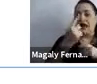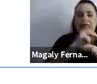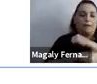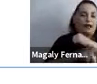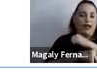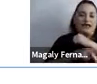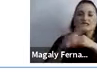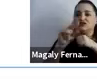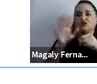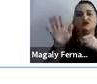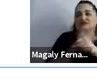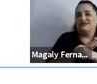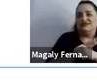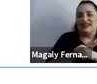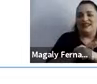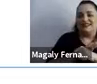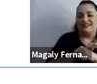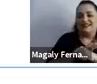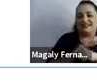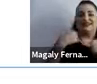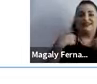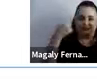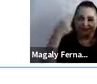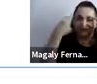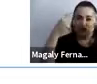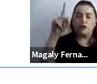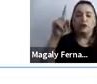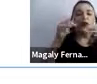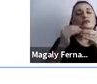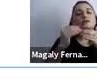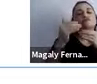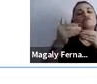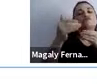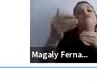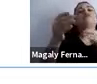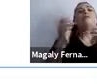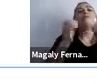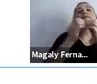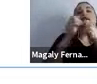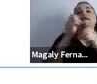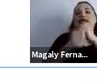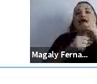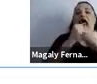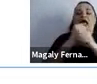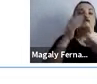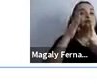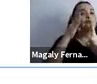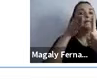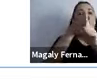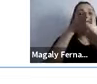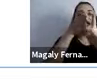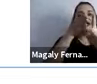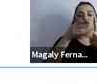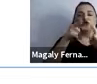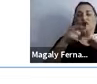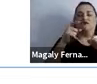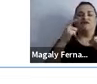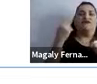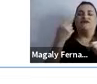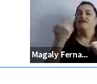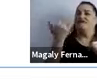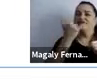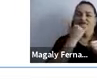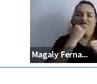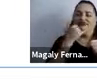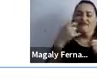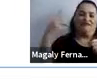nos llevarían a prolongar unos cuantos años más el impacto en este punto fatídico